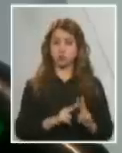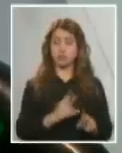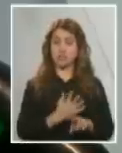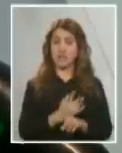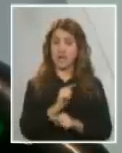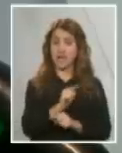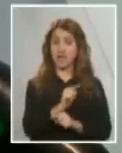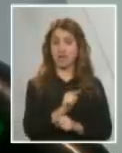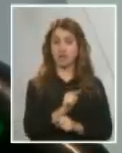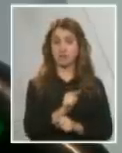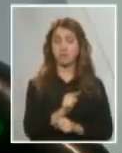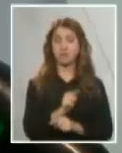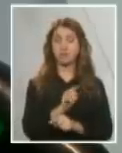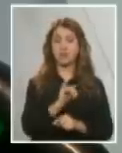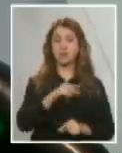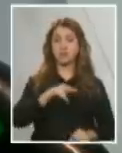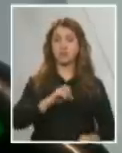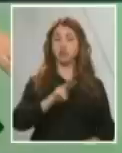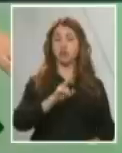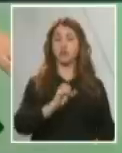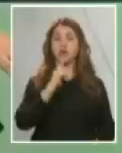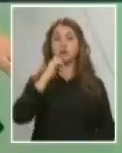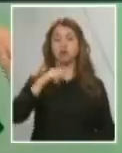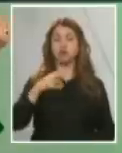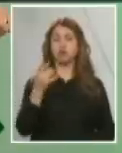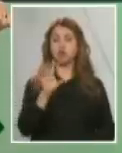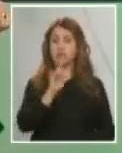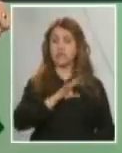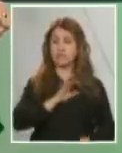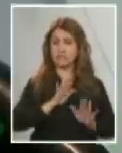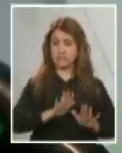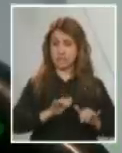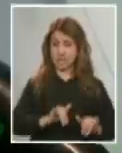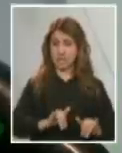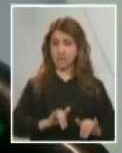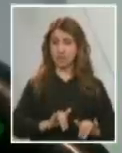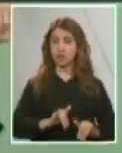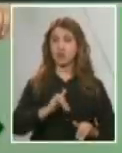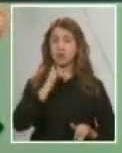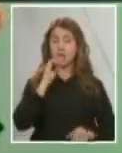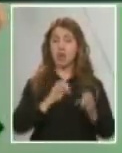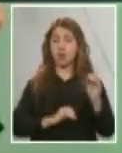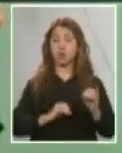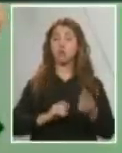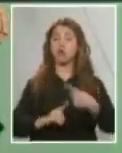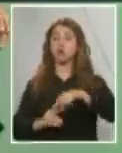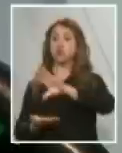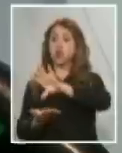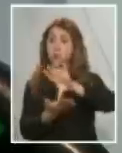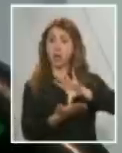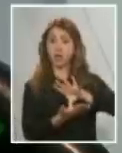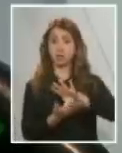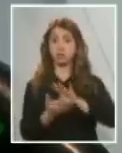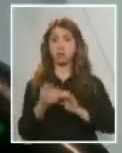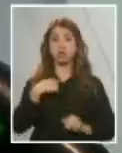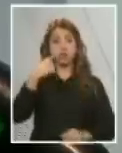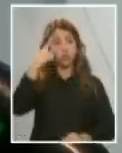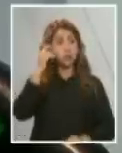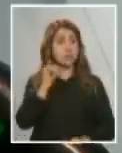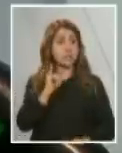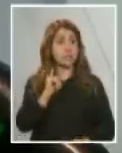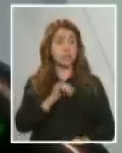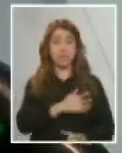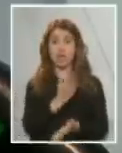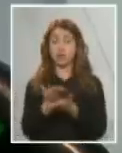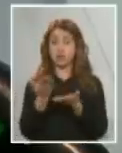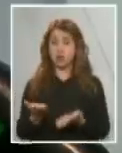ahí. ¿Innovatón solo en Chile o...? Innovatón solo en Chile. ¿Y tienen ganas de expandirlo, no? Bueno, yo creo que sí, que a estas